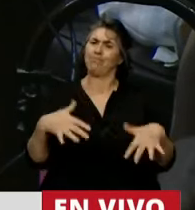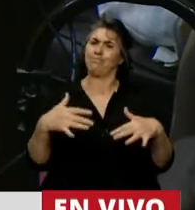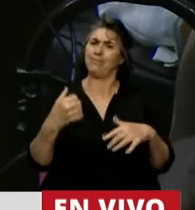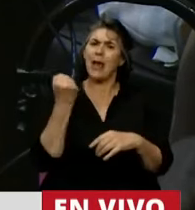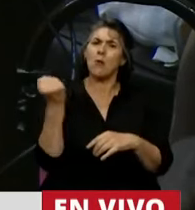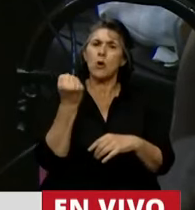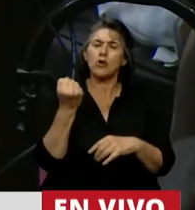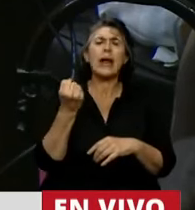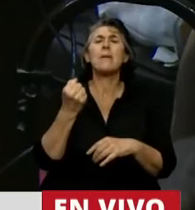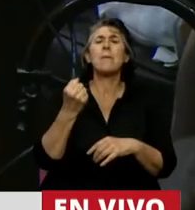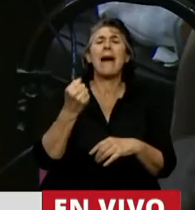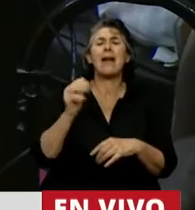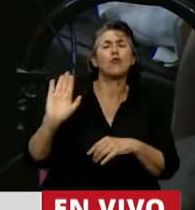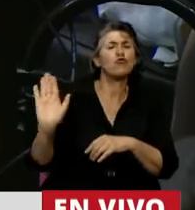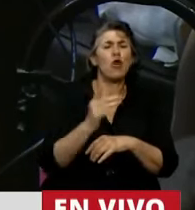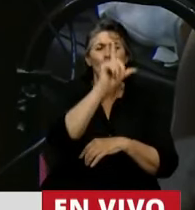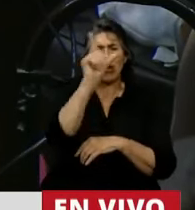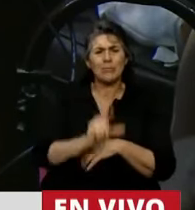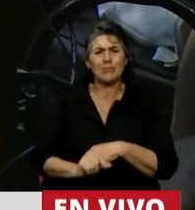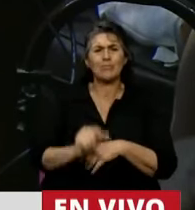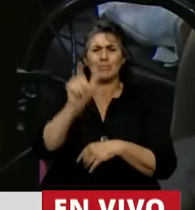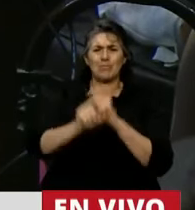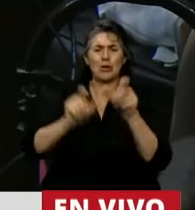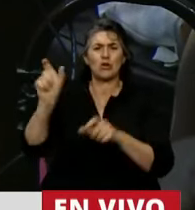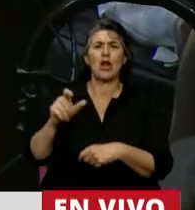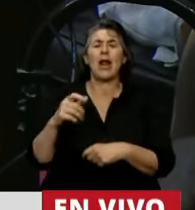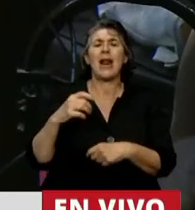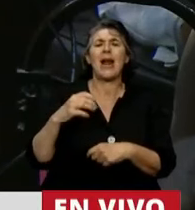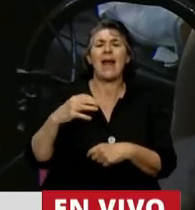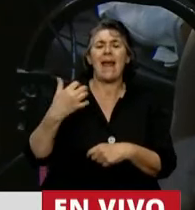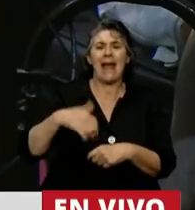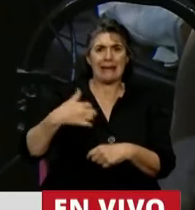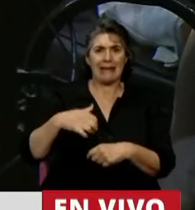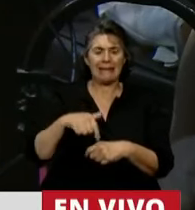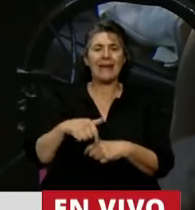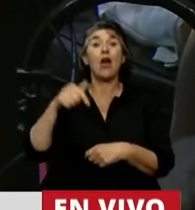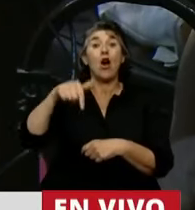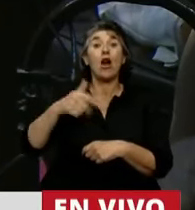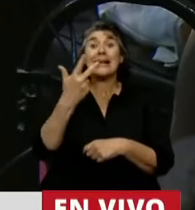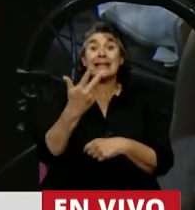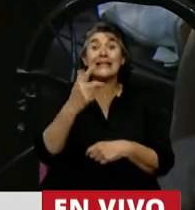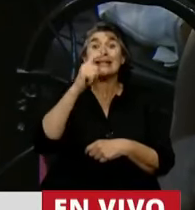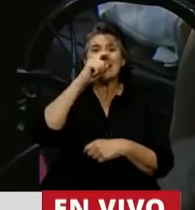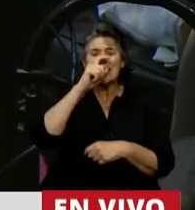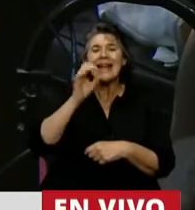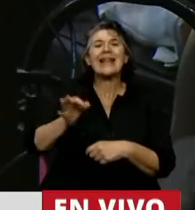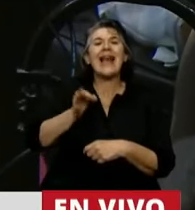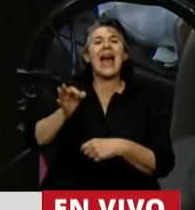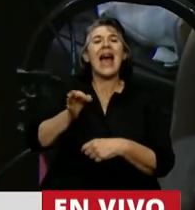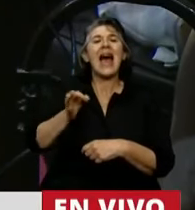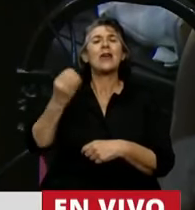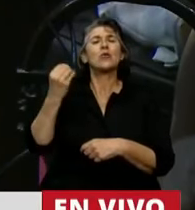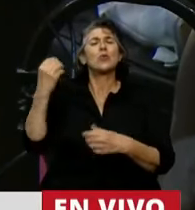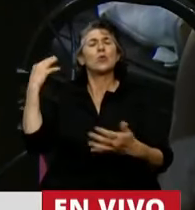para los argentinos. Hoy celebramos 37 años de la vuelta de la